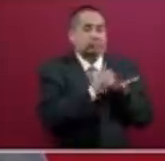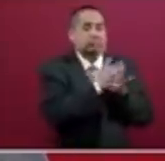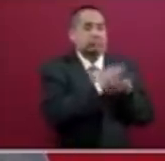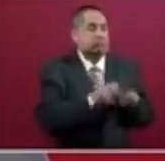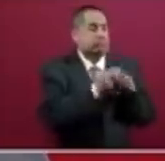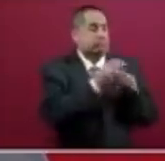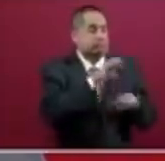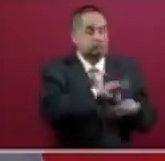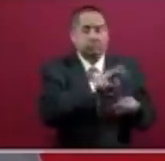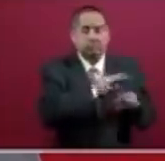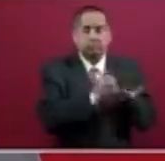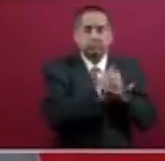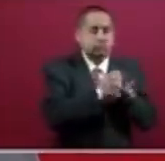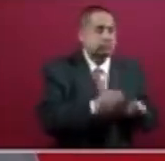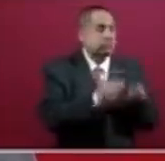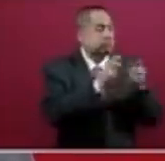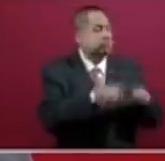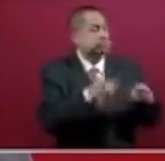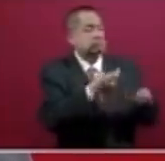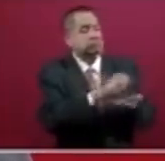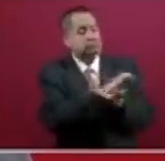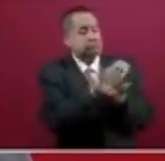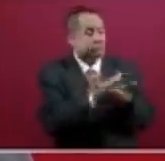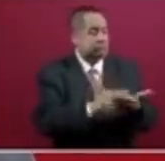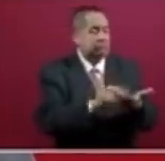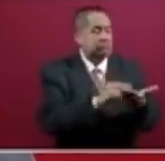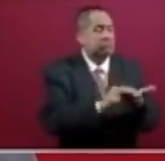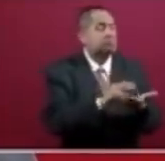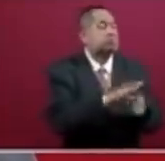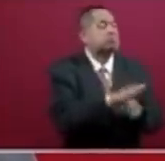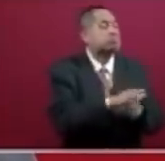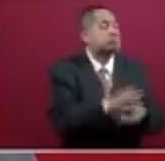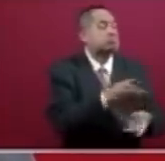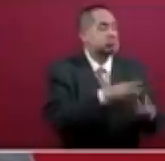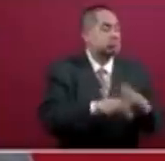¿Cómo facilitas un contrato? ¿Cómo